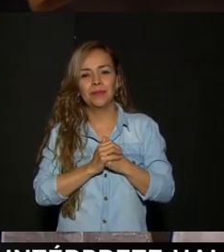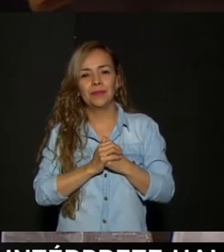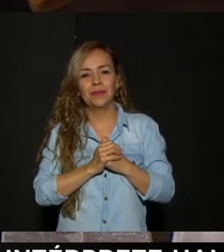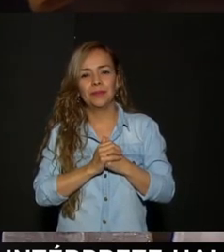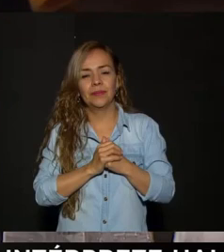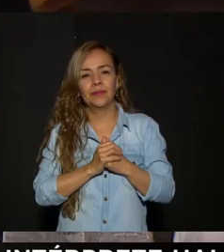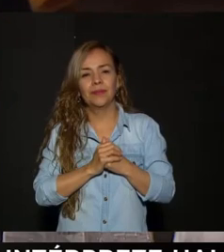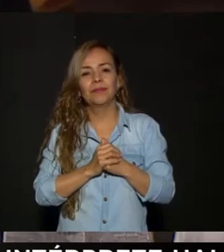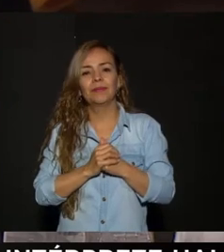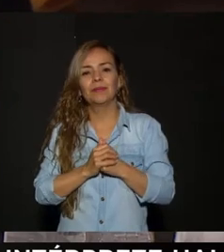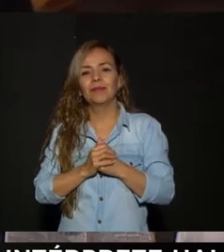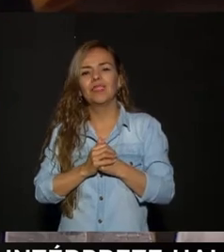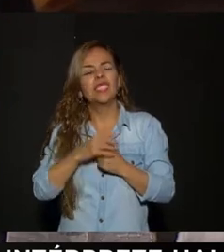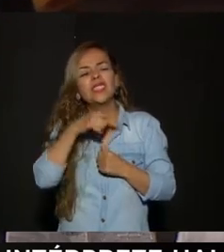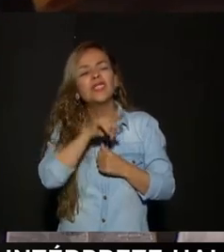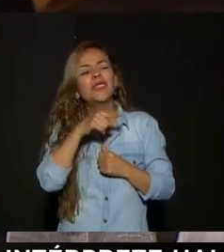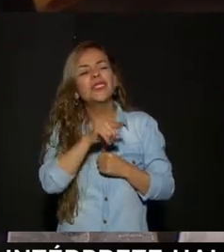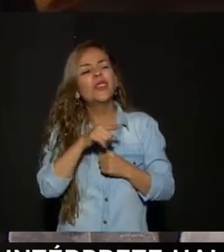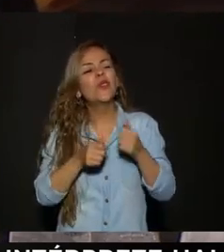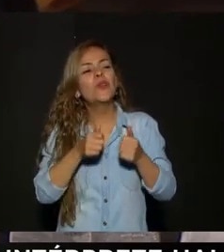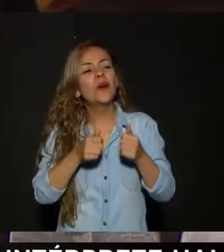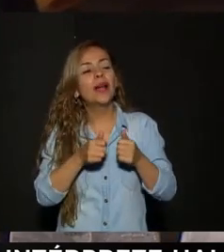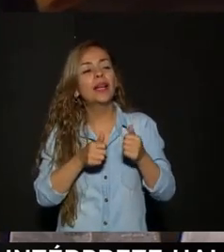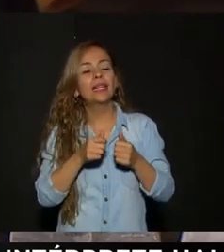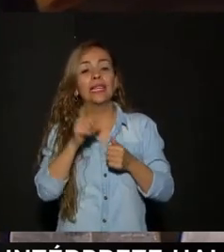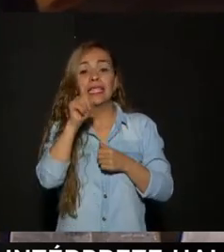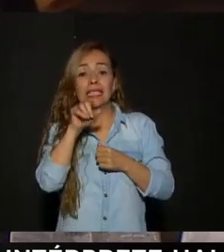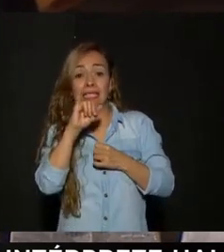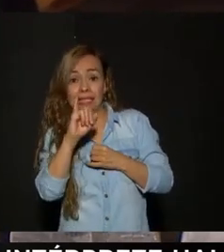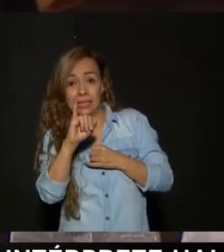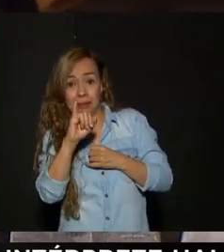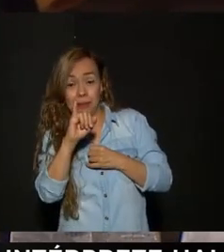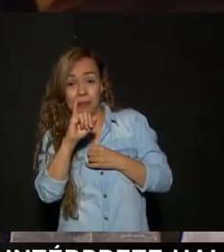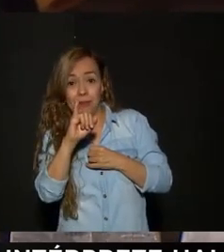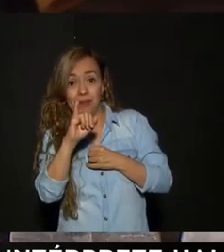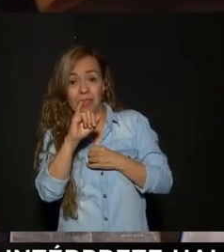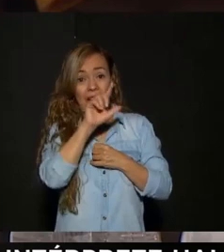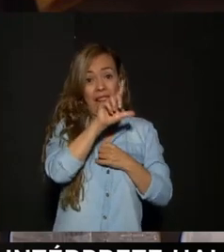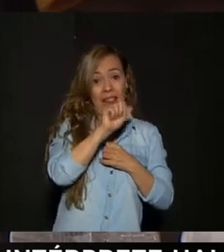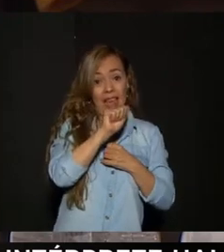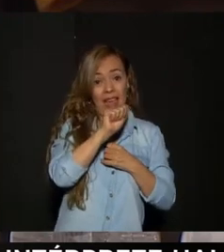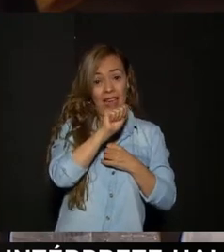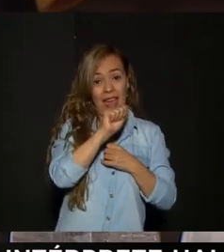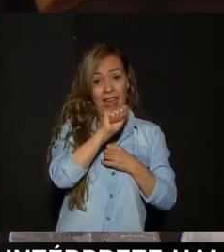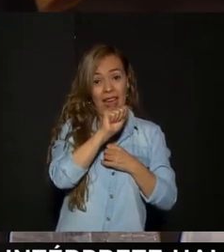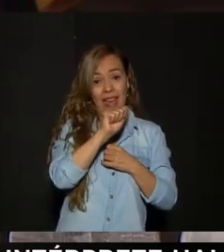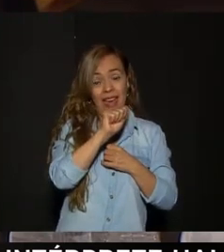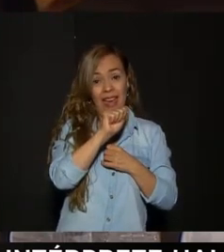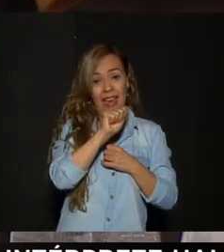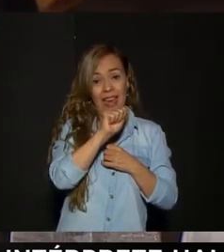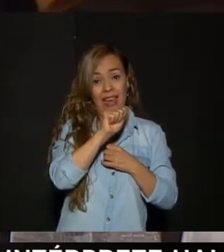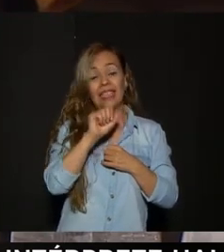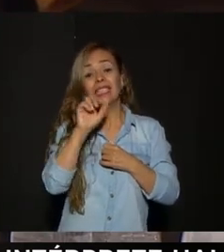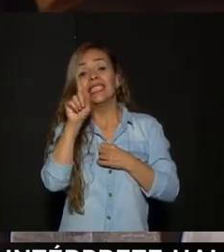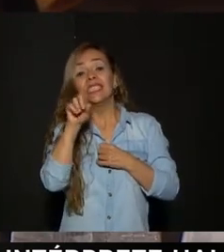¿Esas qué notas eran? Contémosle a la gente. Era si, la, pero lo hice larguito. Ajá.